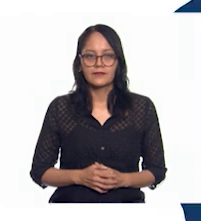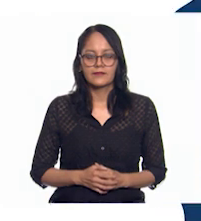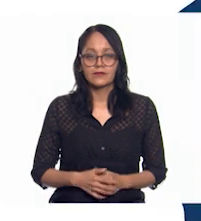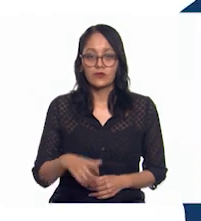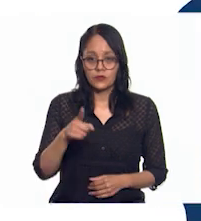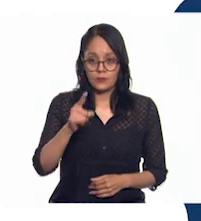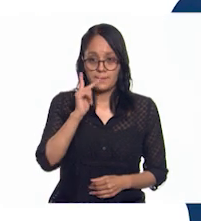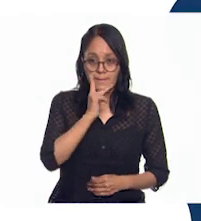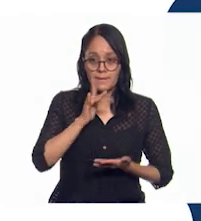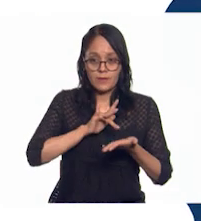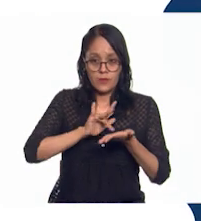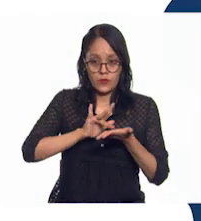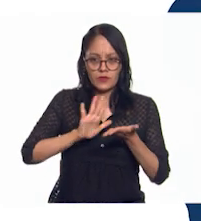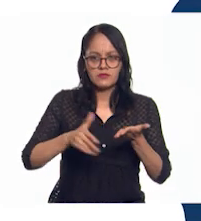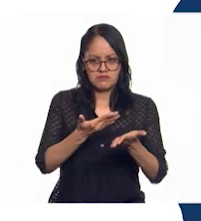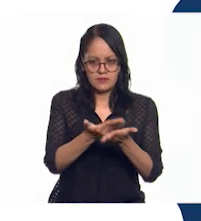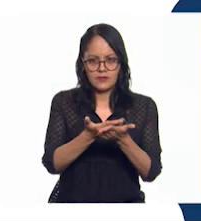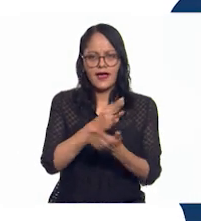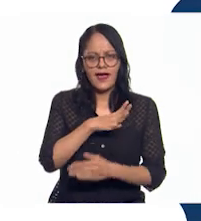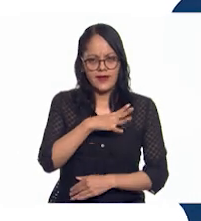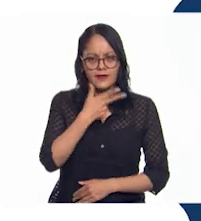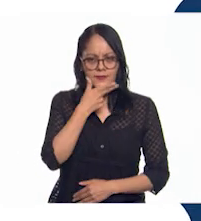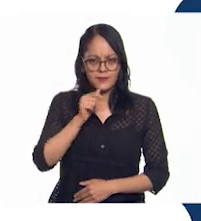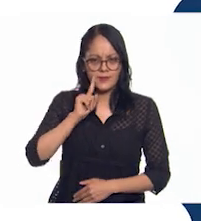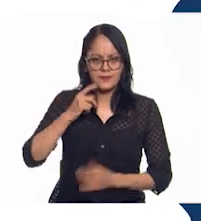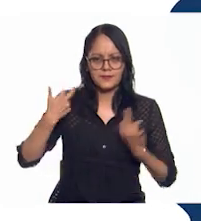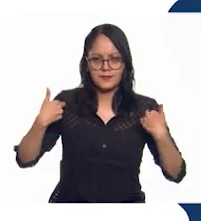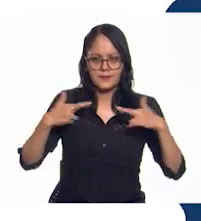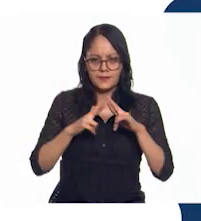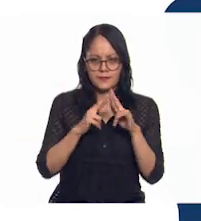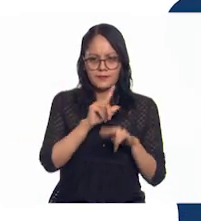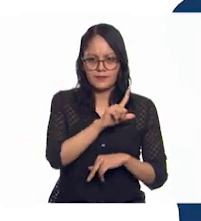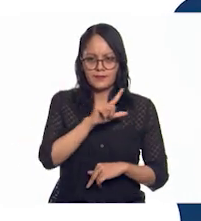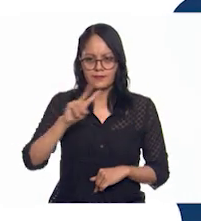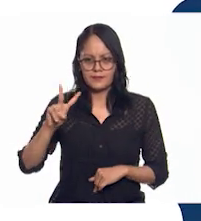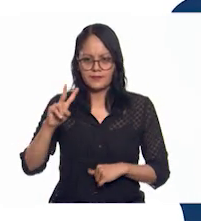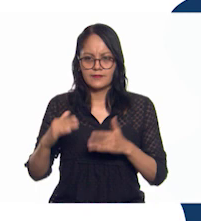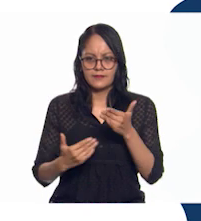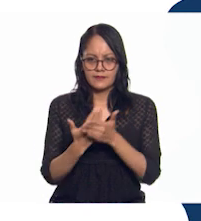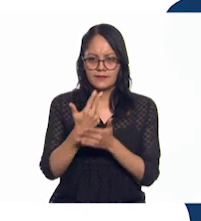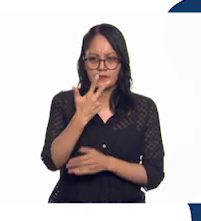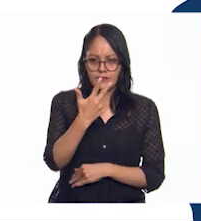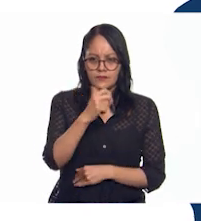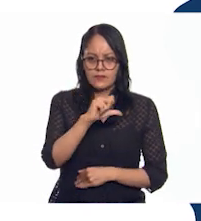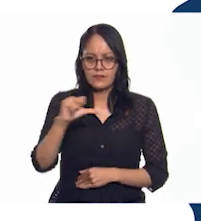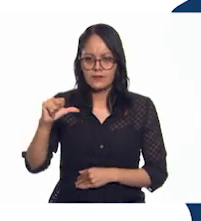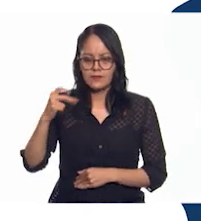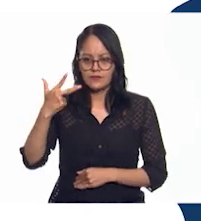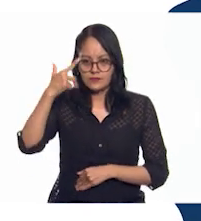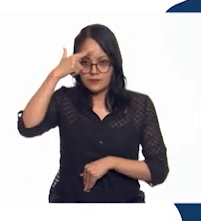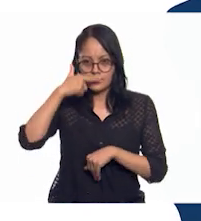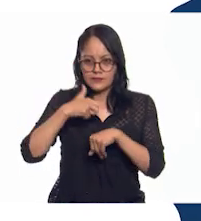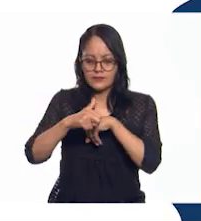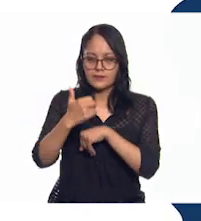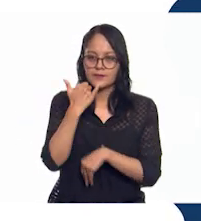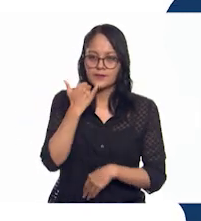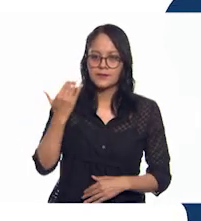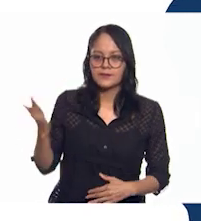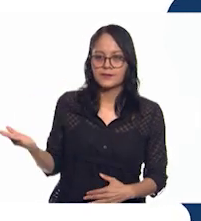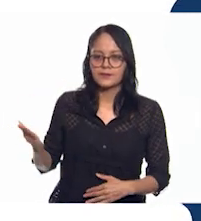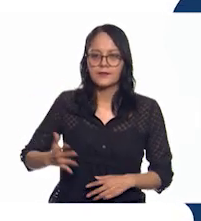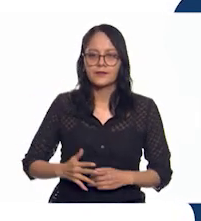Para apoyo pedagógico, hay maestras y maestros de lunes a viernes de 8 a 20 horas en el teléfono